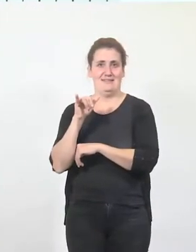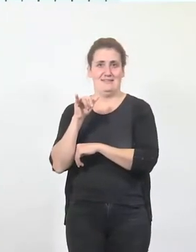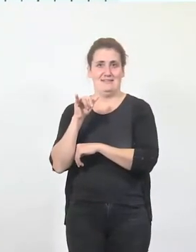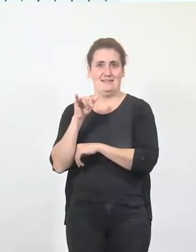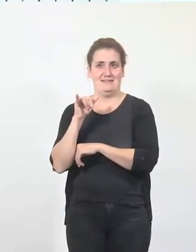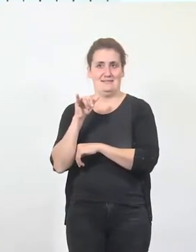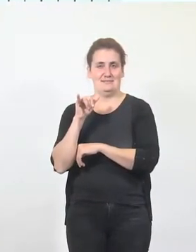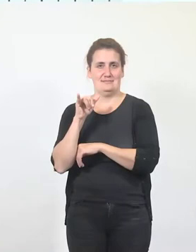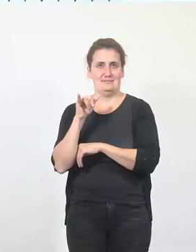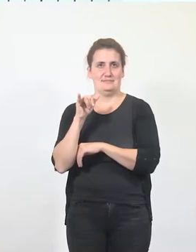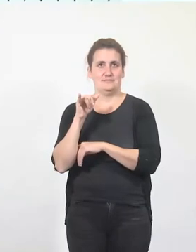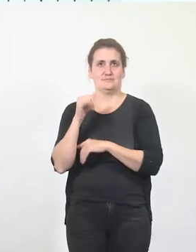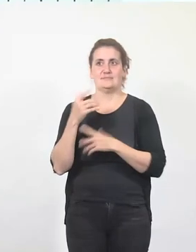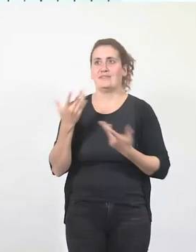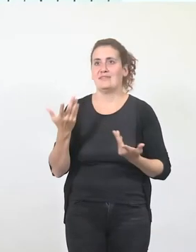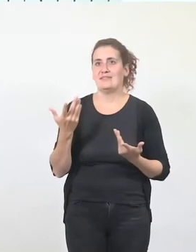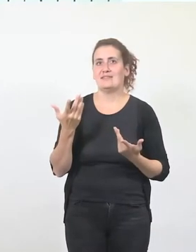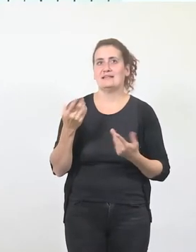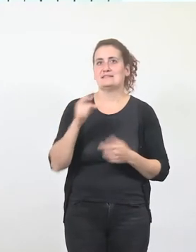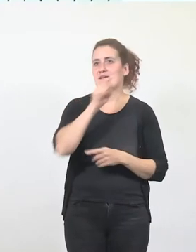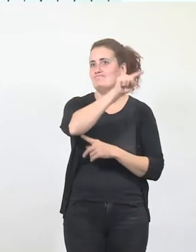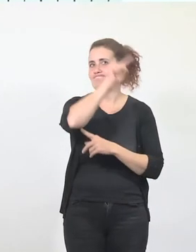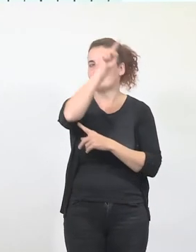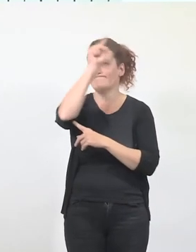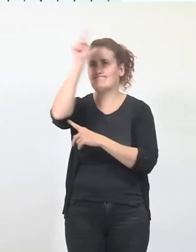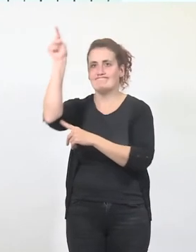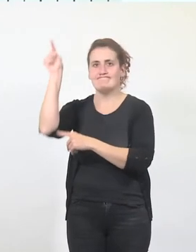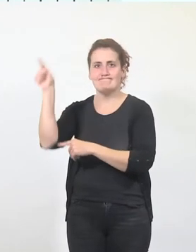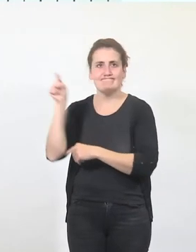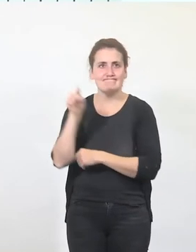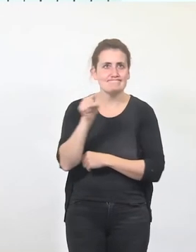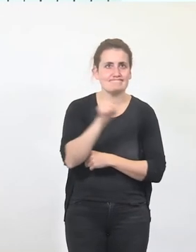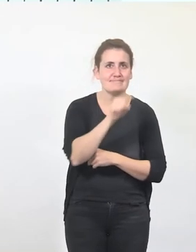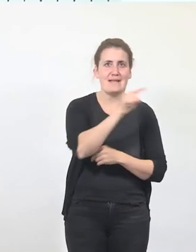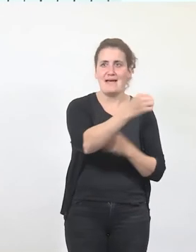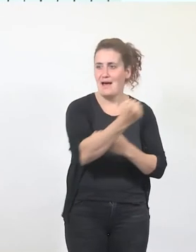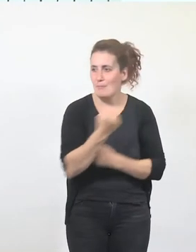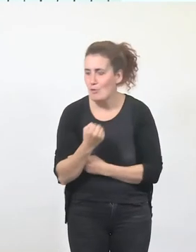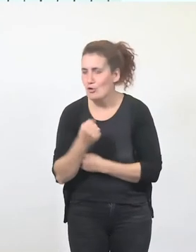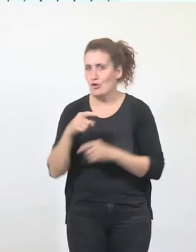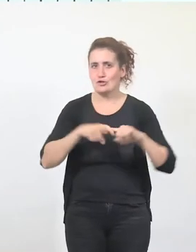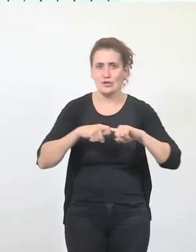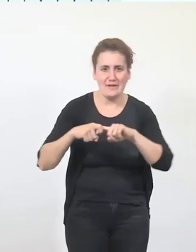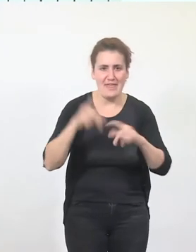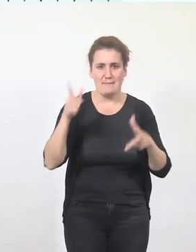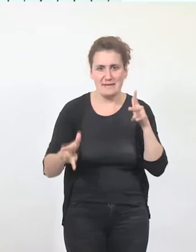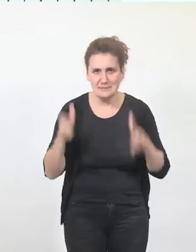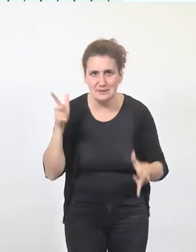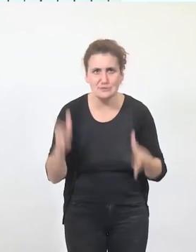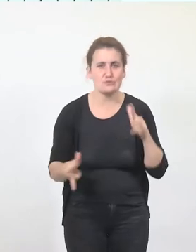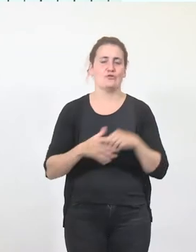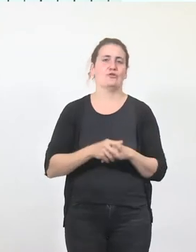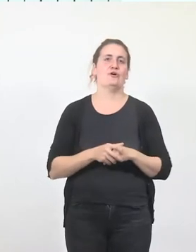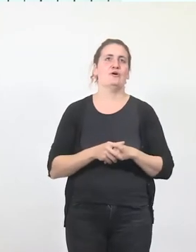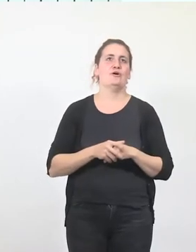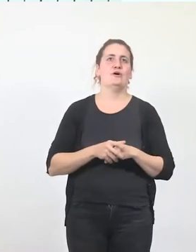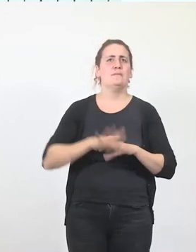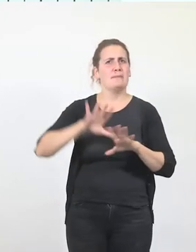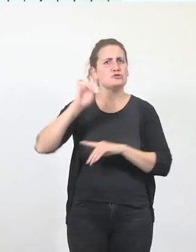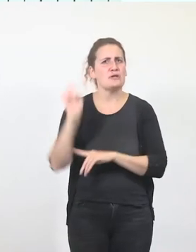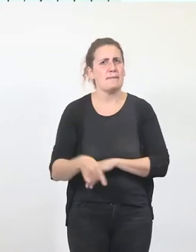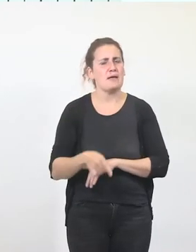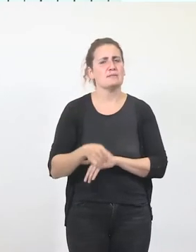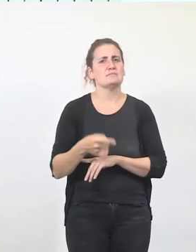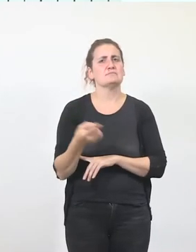desde los diferentes, hemos estado hablando del apoyo y la solidaridad que tenemos con el País Vasco, pero